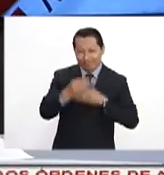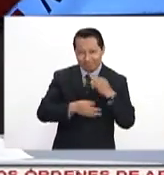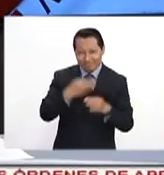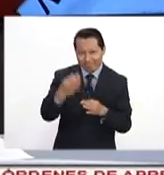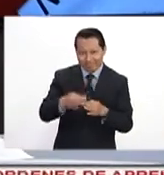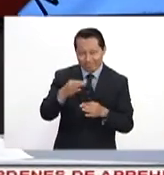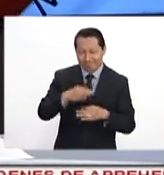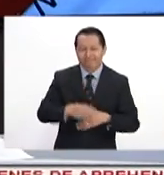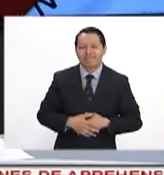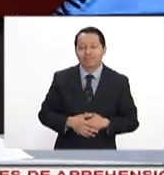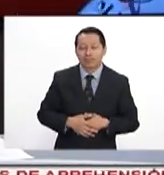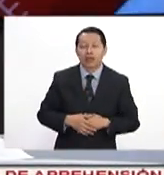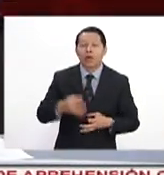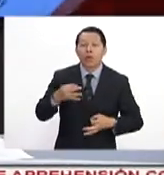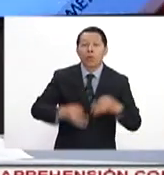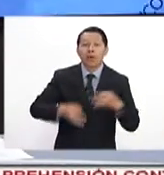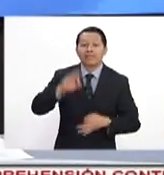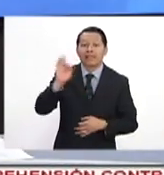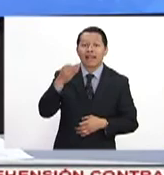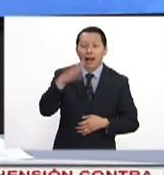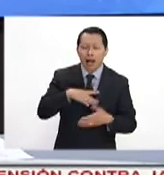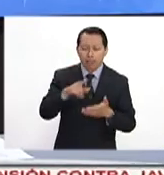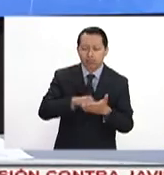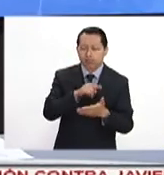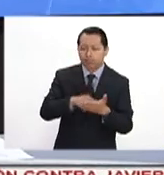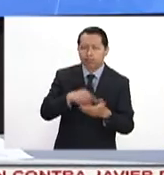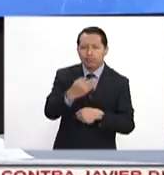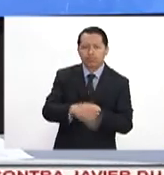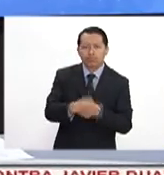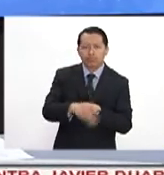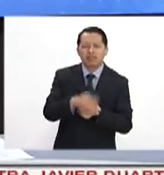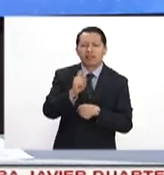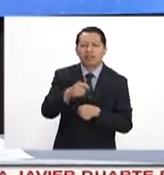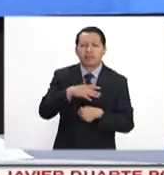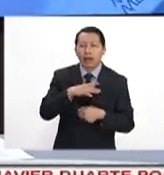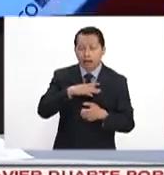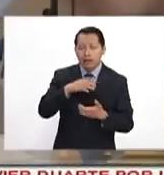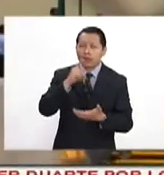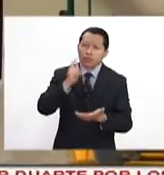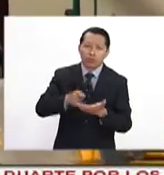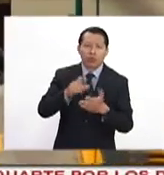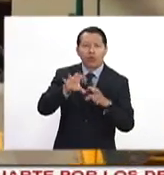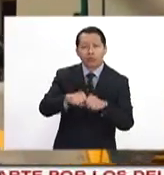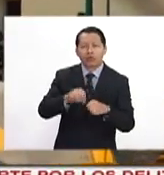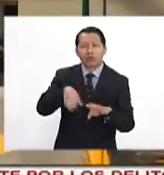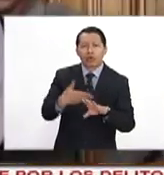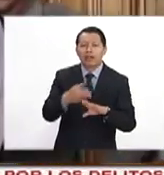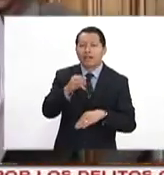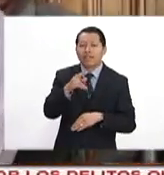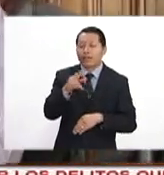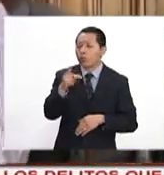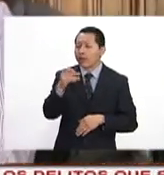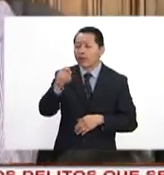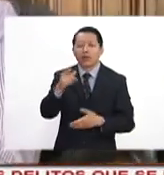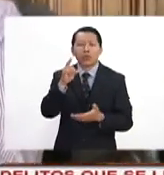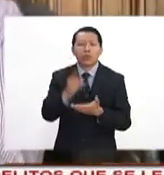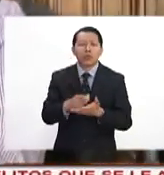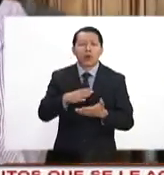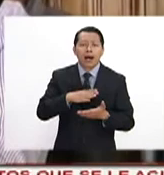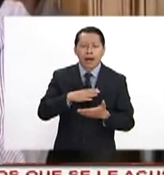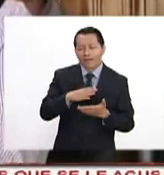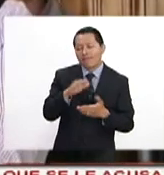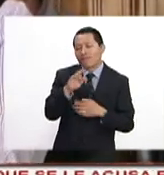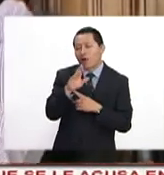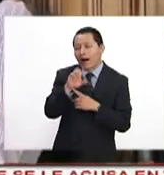la noticia al día. Un juez federal suspendió las 2 órdenes de aprehensión libradas contra Javier Duarte, pero solo por los delitos del